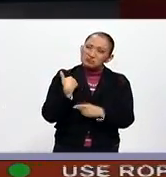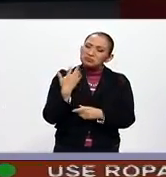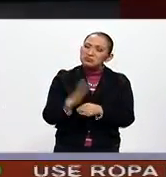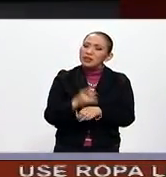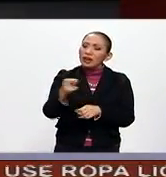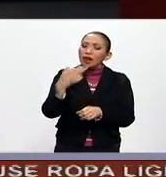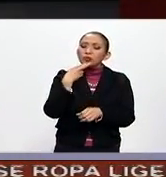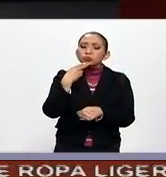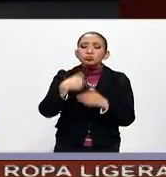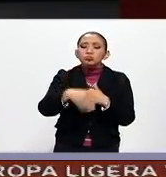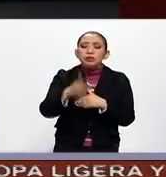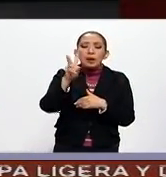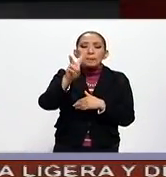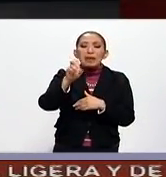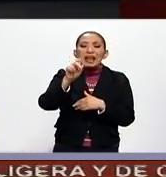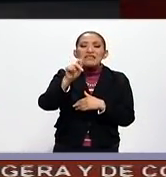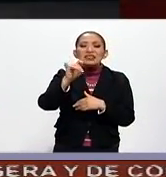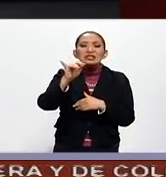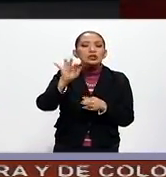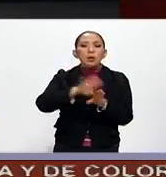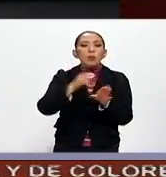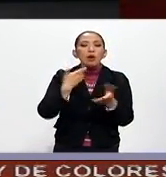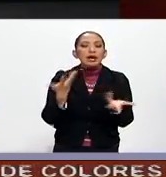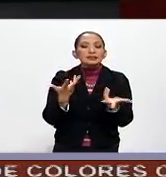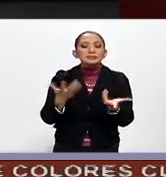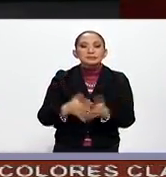¿cómo van a funcionar los verificentros de ahora en adelante?